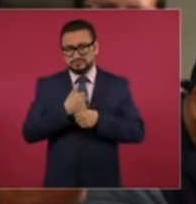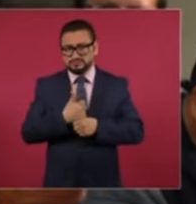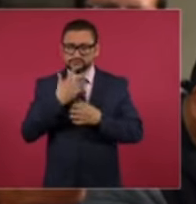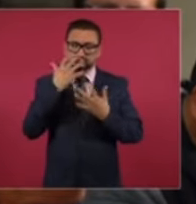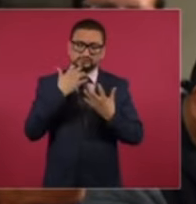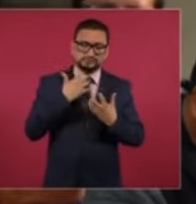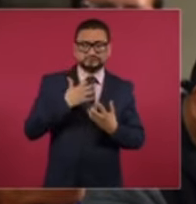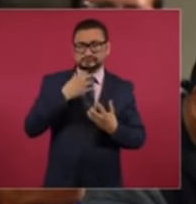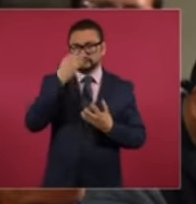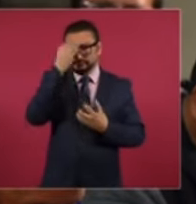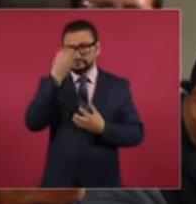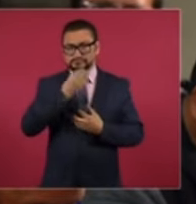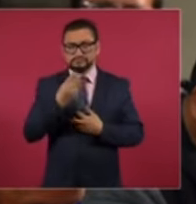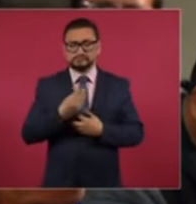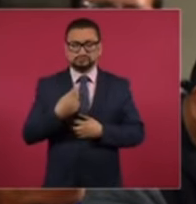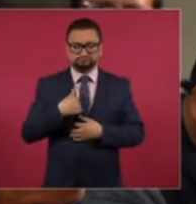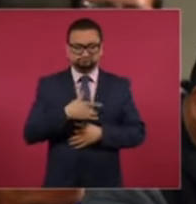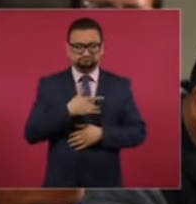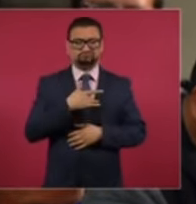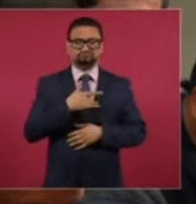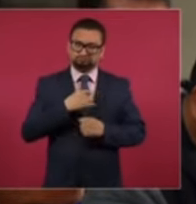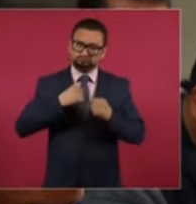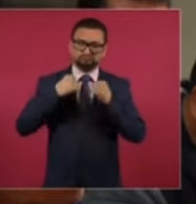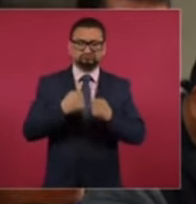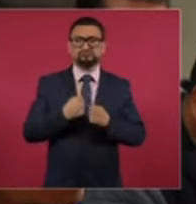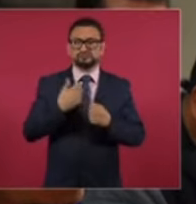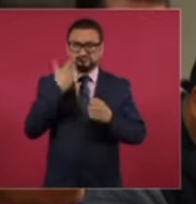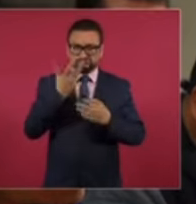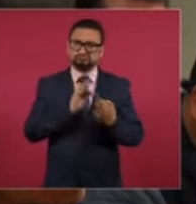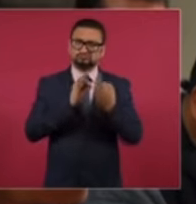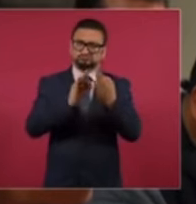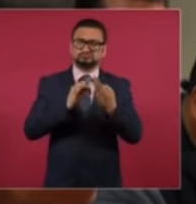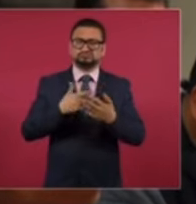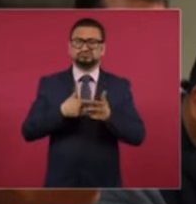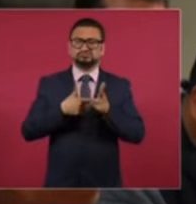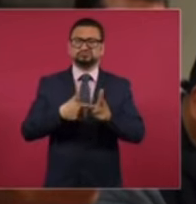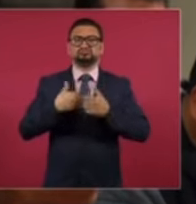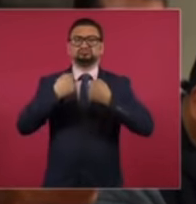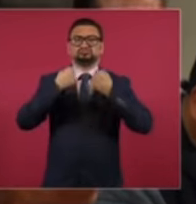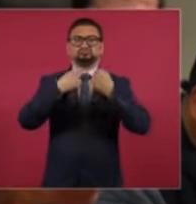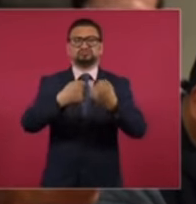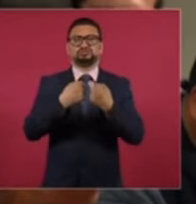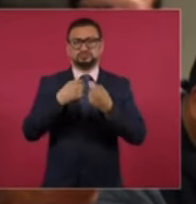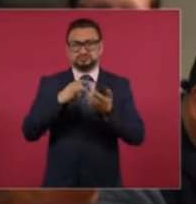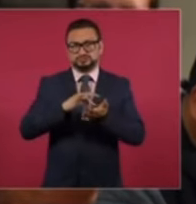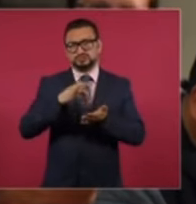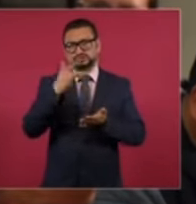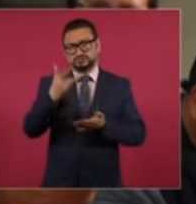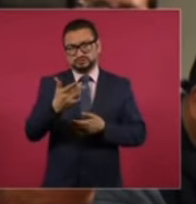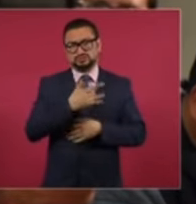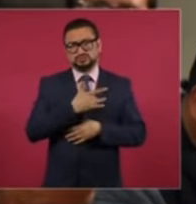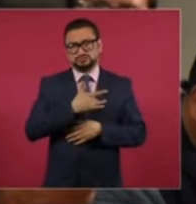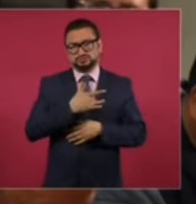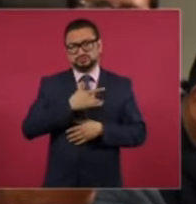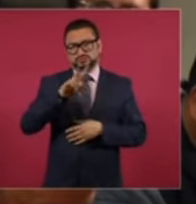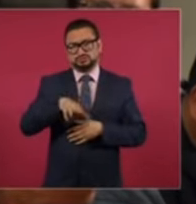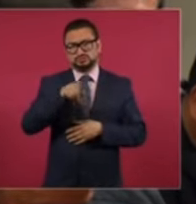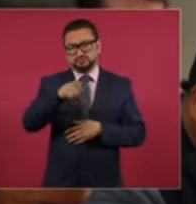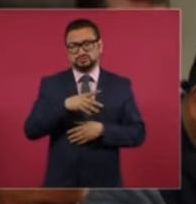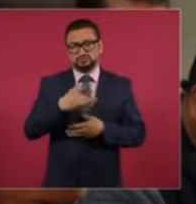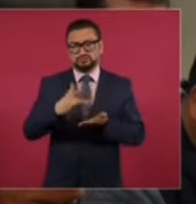y aterrador, solo incrementó mi espíritu de lucha y me fortaleció aún más. Gracias de todo corazón por su